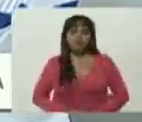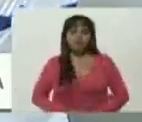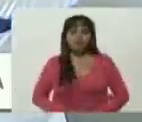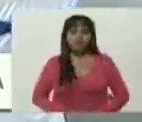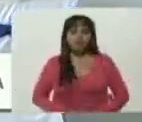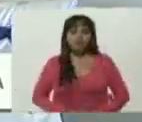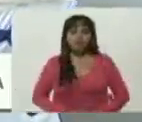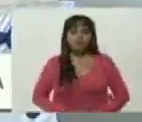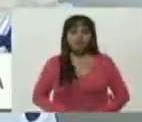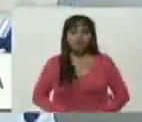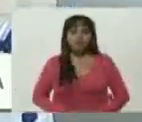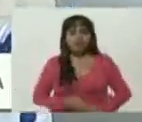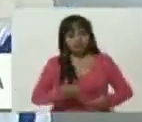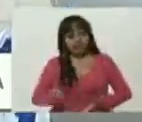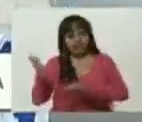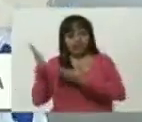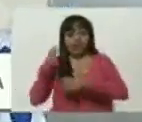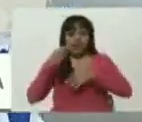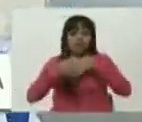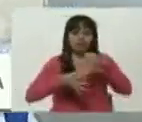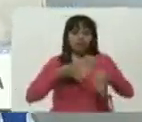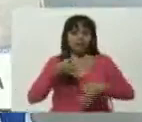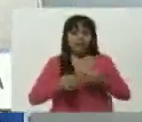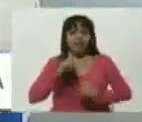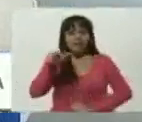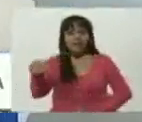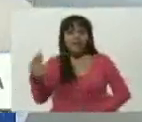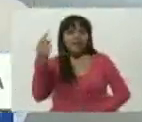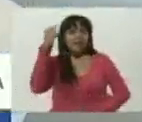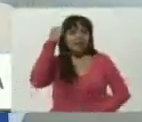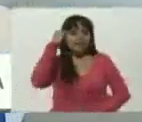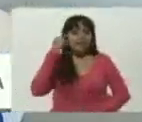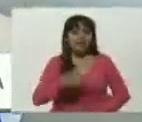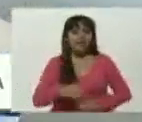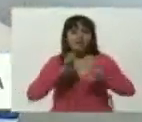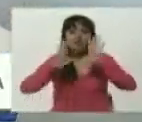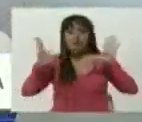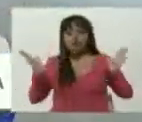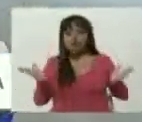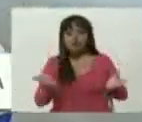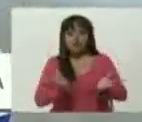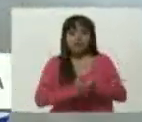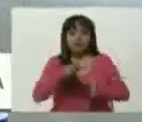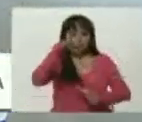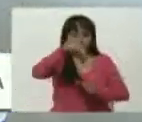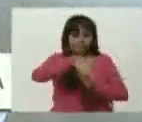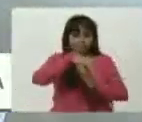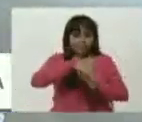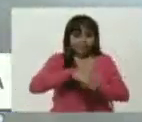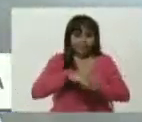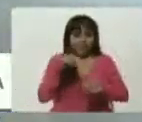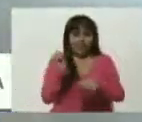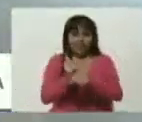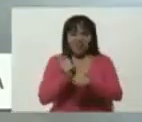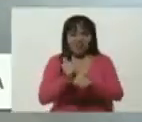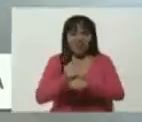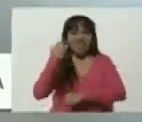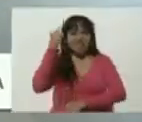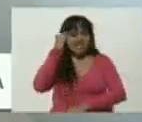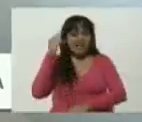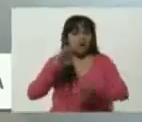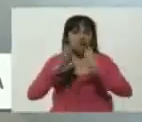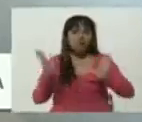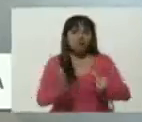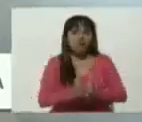Bueno, adelante, compañero, adelante. Mañana es el Día Mundial de la Agricultura, ¿verdad? Día Mundial